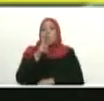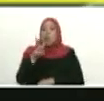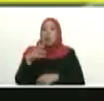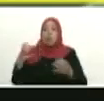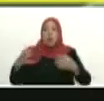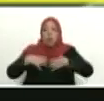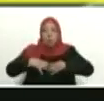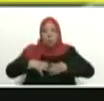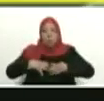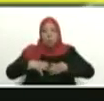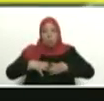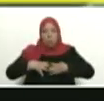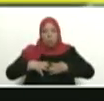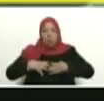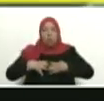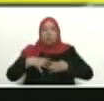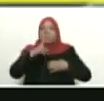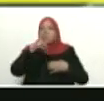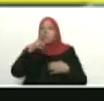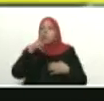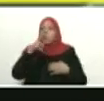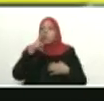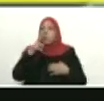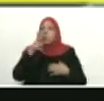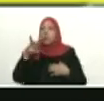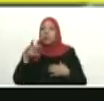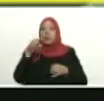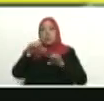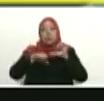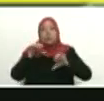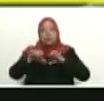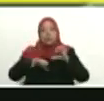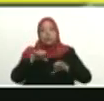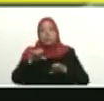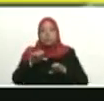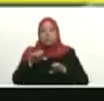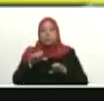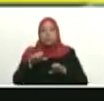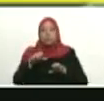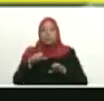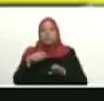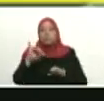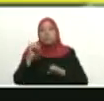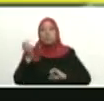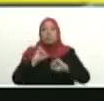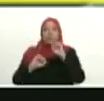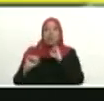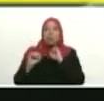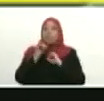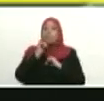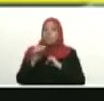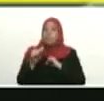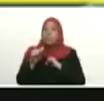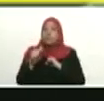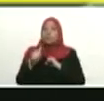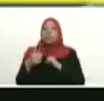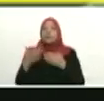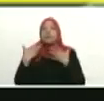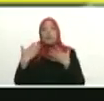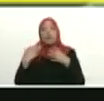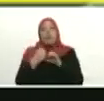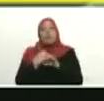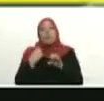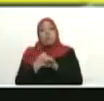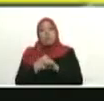bronquios. Terribles. Pero así. Y si usted tiene las defensas bajas en bronquios,